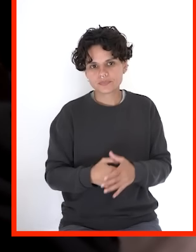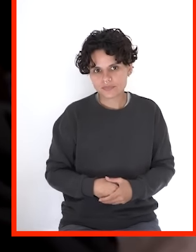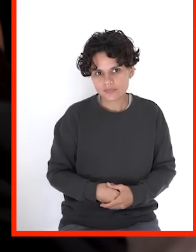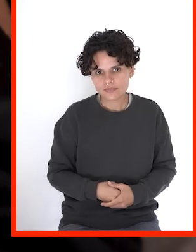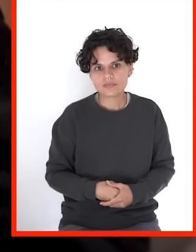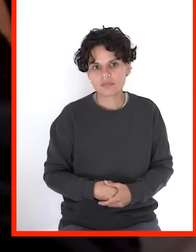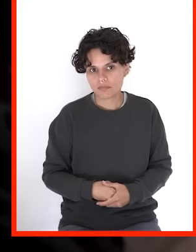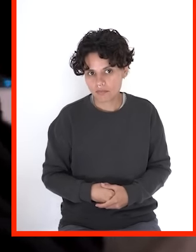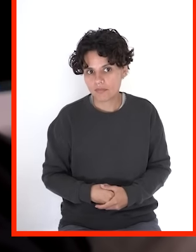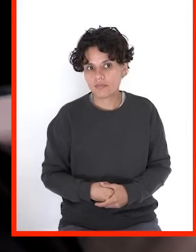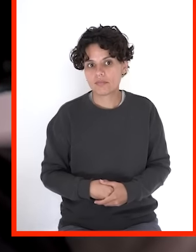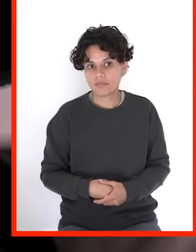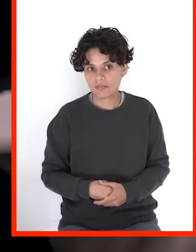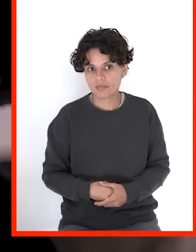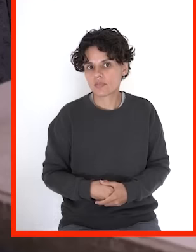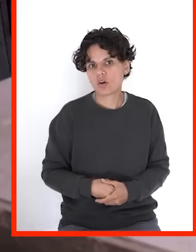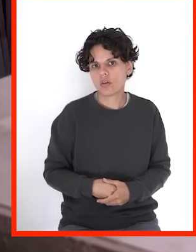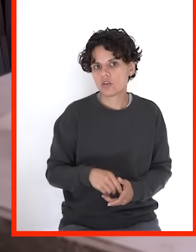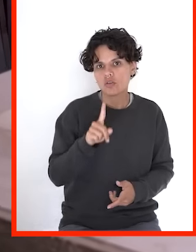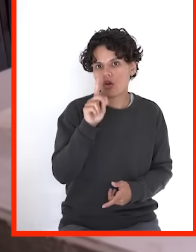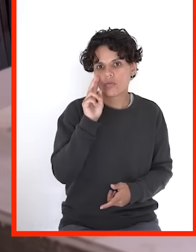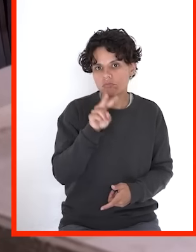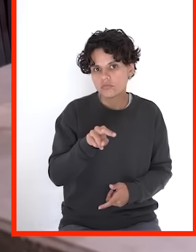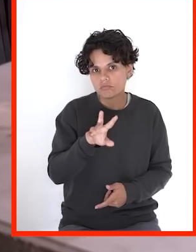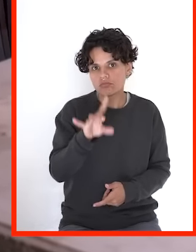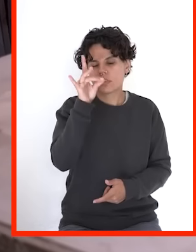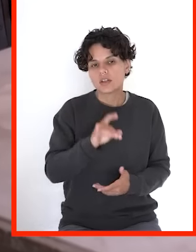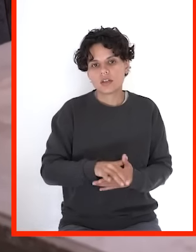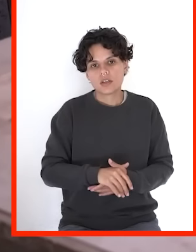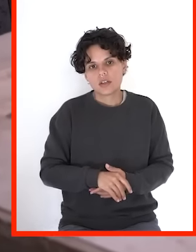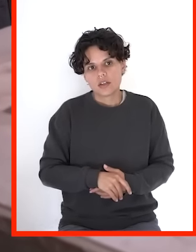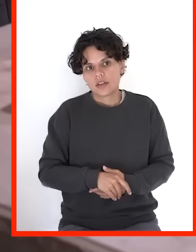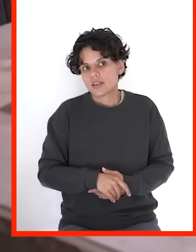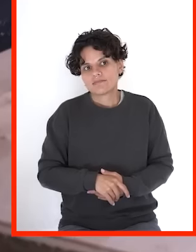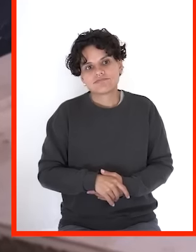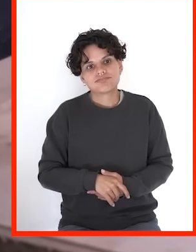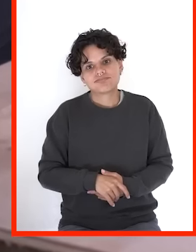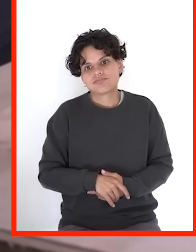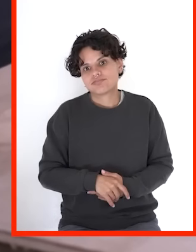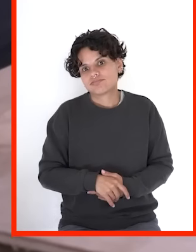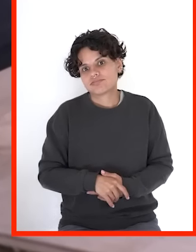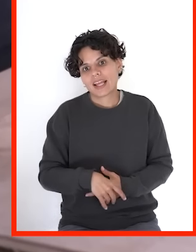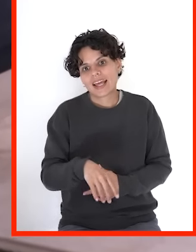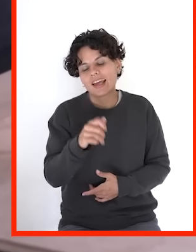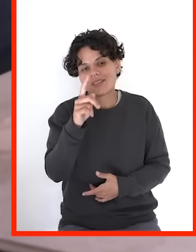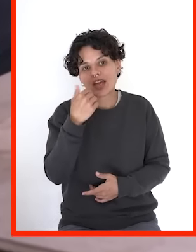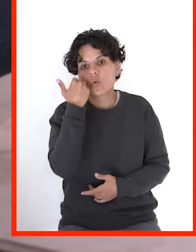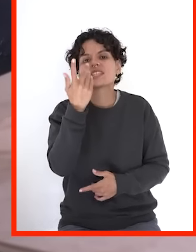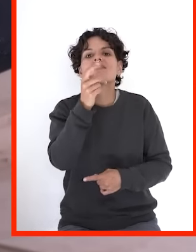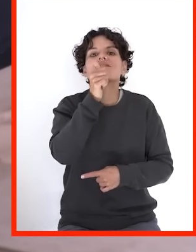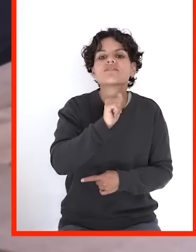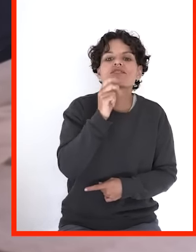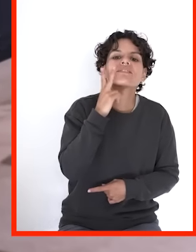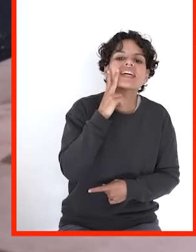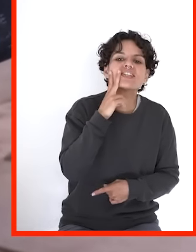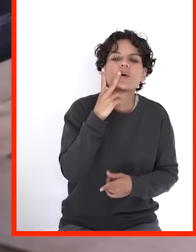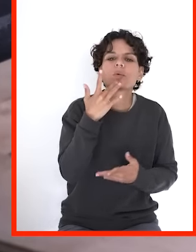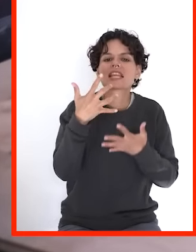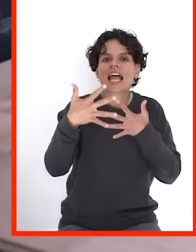pro, weón. No pasa nada. No pasa nada, una vergüenza, weón. Falta vino. Vino. Eso. Claro, porque la